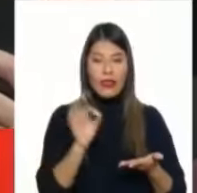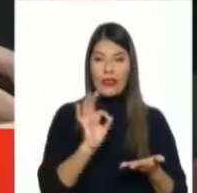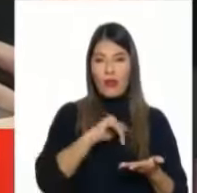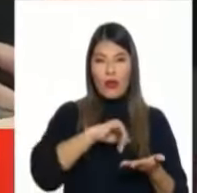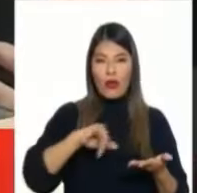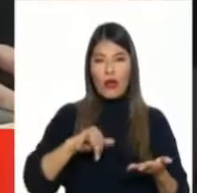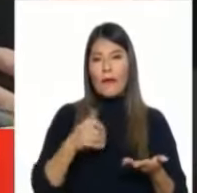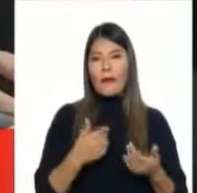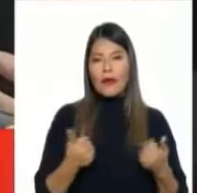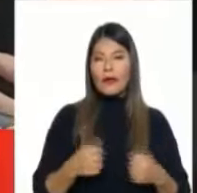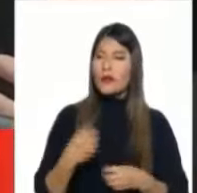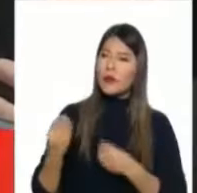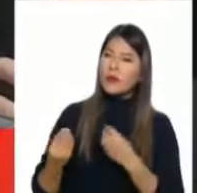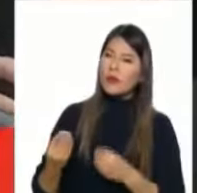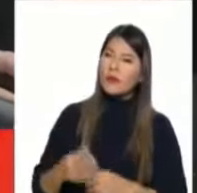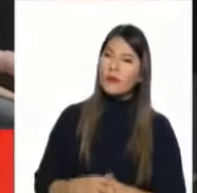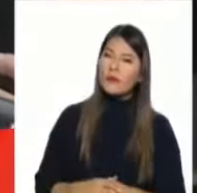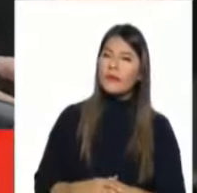considerados?